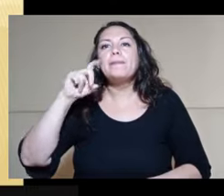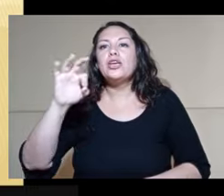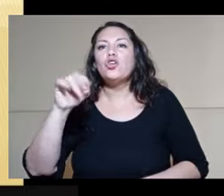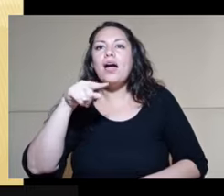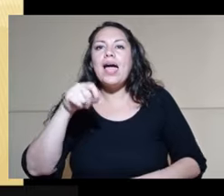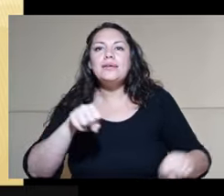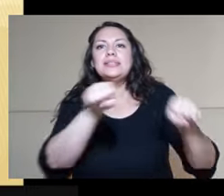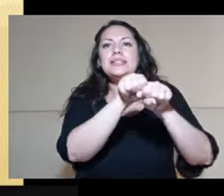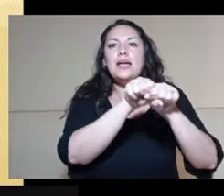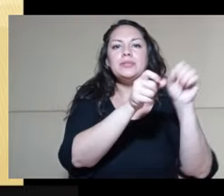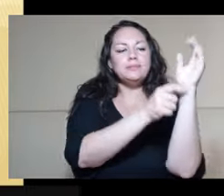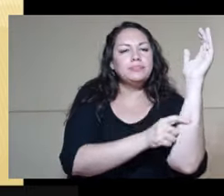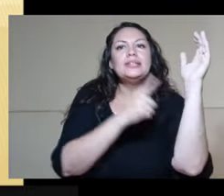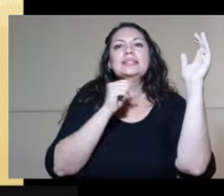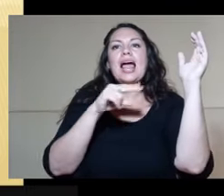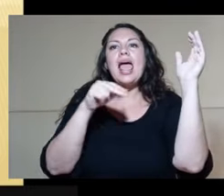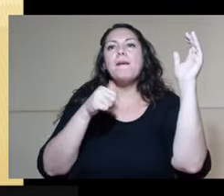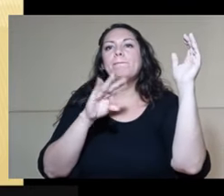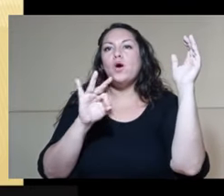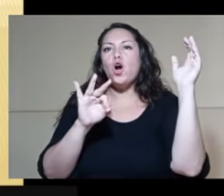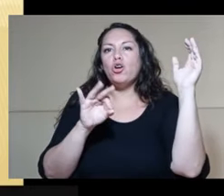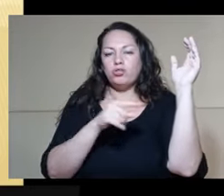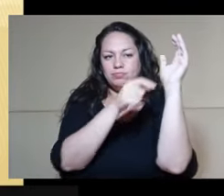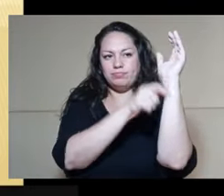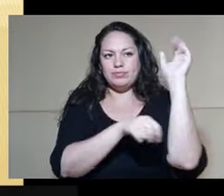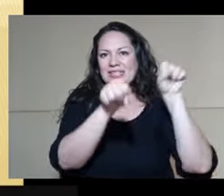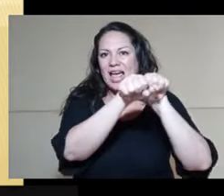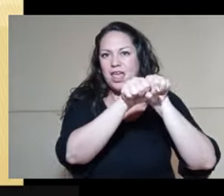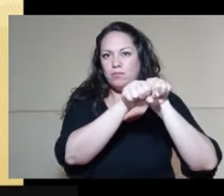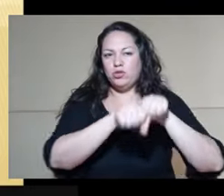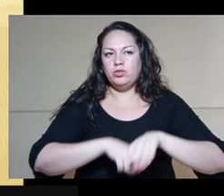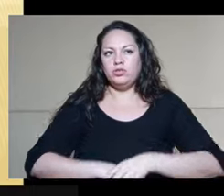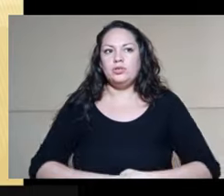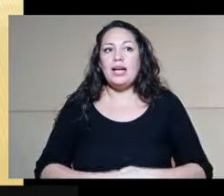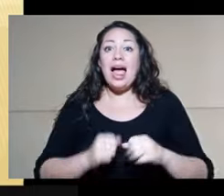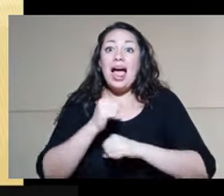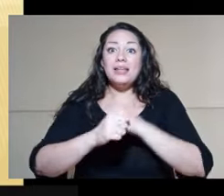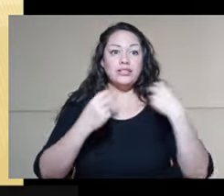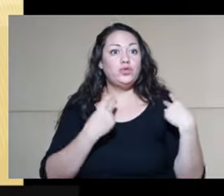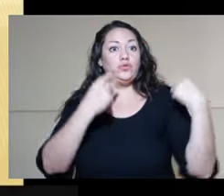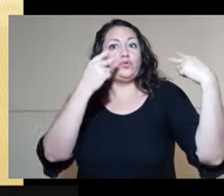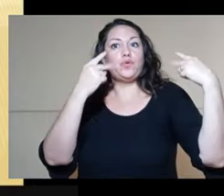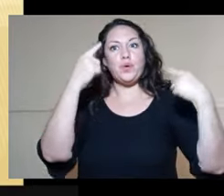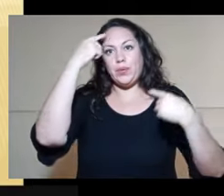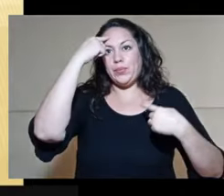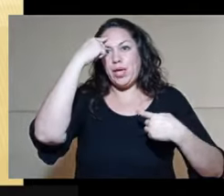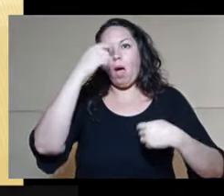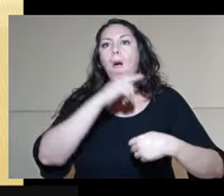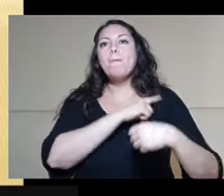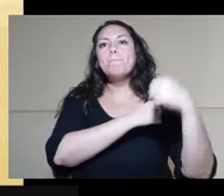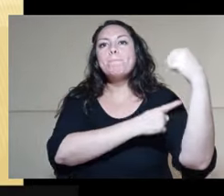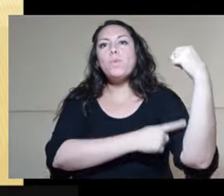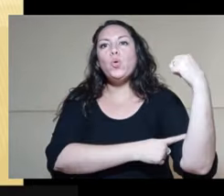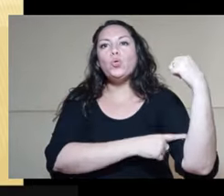el tálamo hace sinapsis, ahí en el tálamo, ¿ven? La tercera neurona de ahí a la corteza cerebral sensitiva.